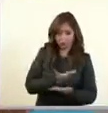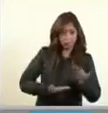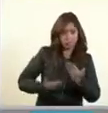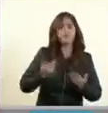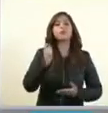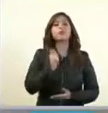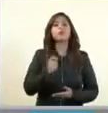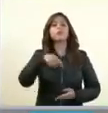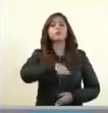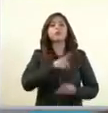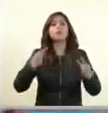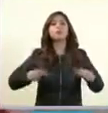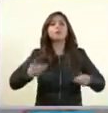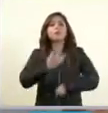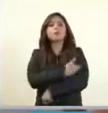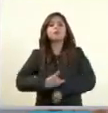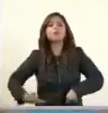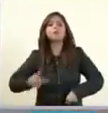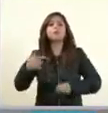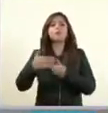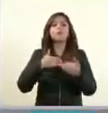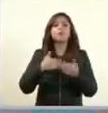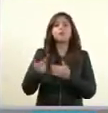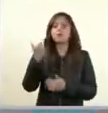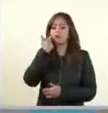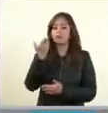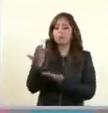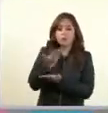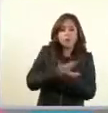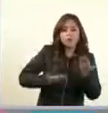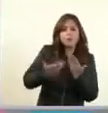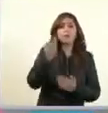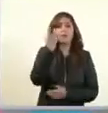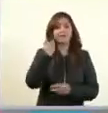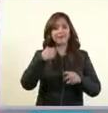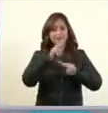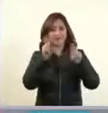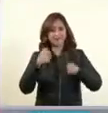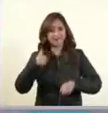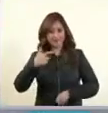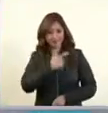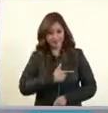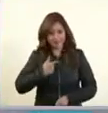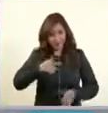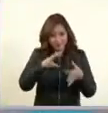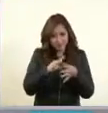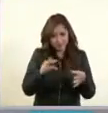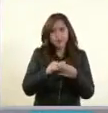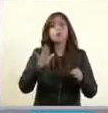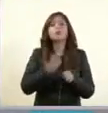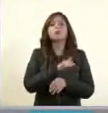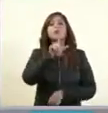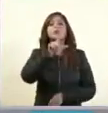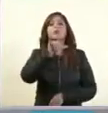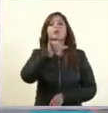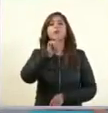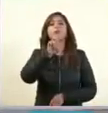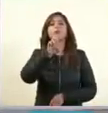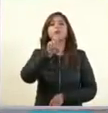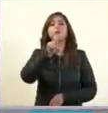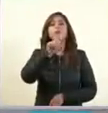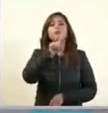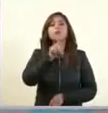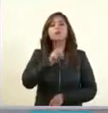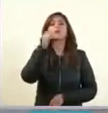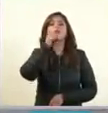modernas podemos hacer eso, compartir. Me encanta este tema porque normalmente el liderazgo está asociado totalmente a las empresas. Claro,